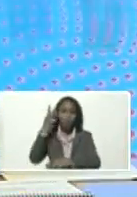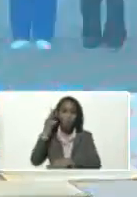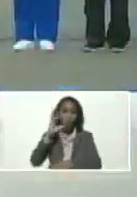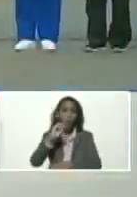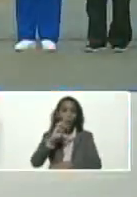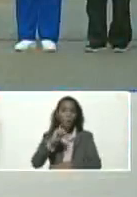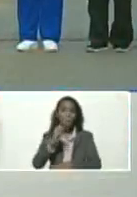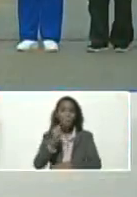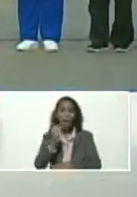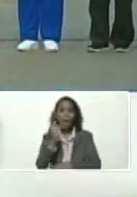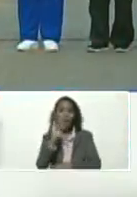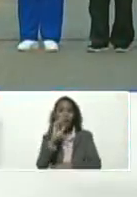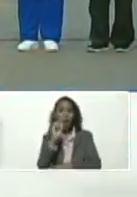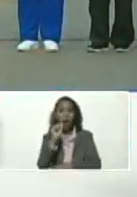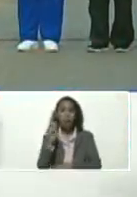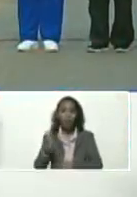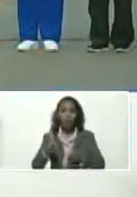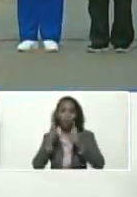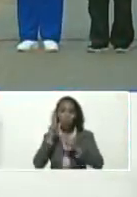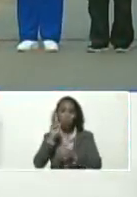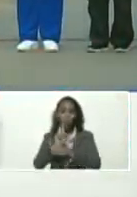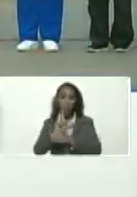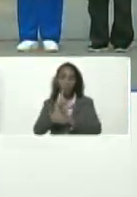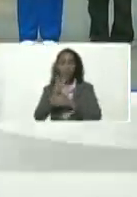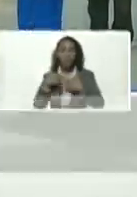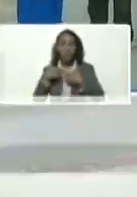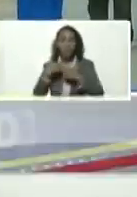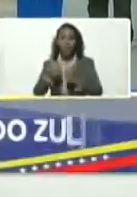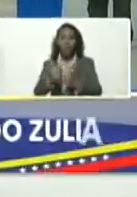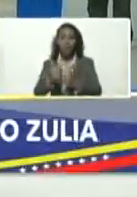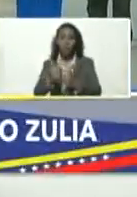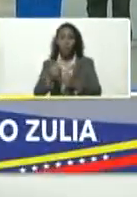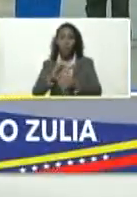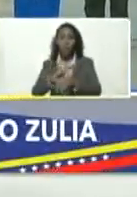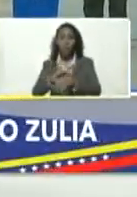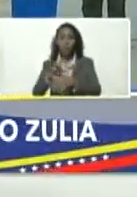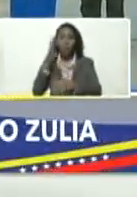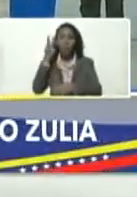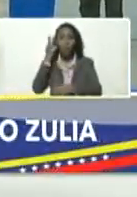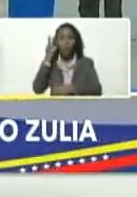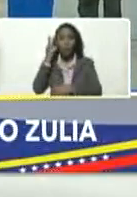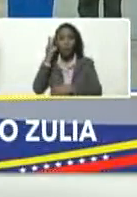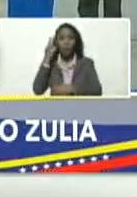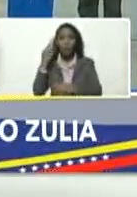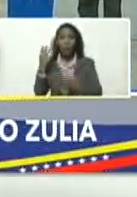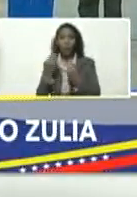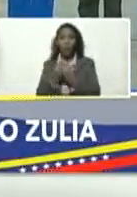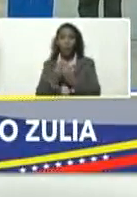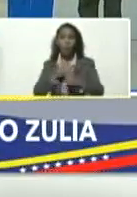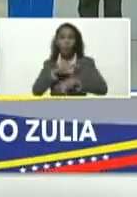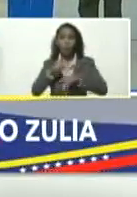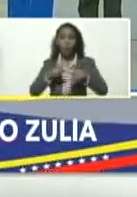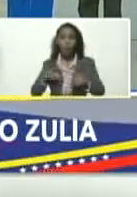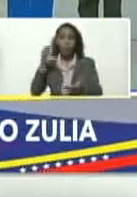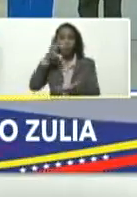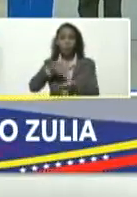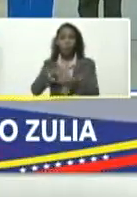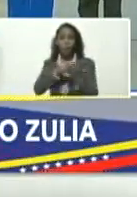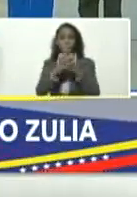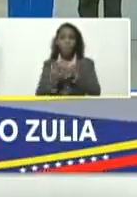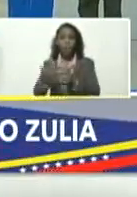Prieto, autoridad única en salud, con la doctora Elsa Manzanilla, coordinadora regional de Barrio